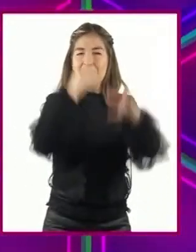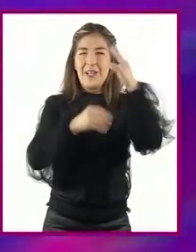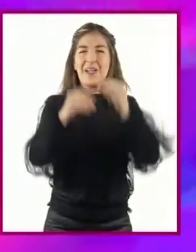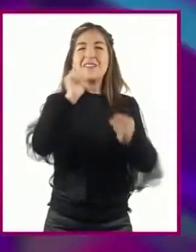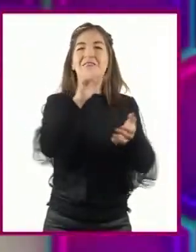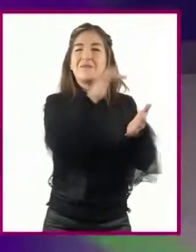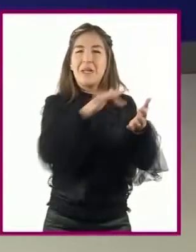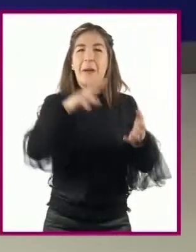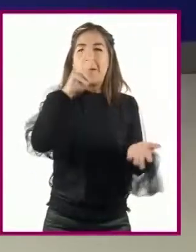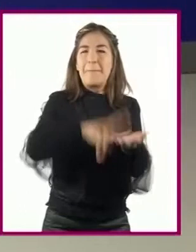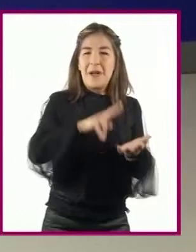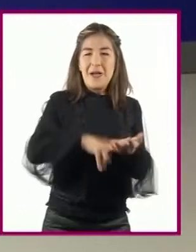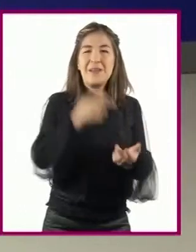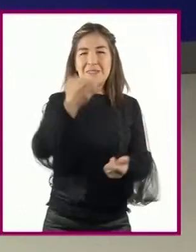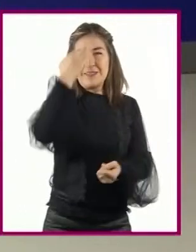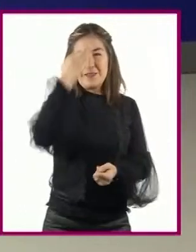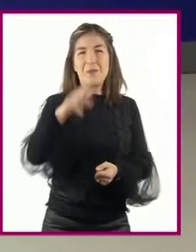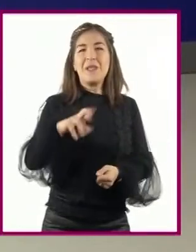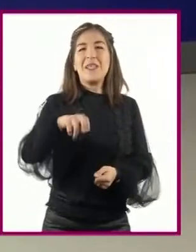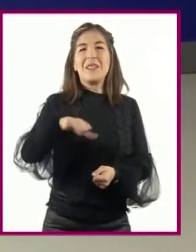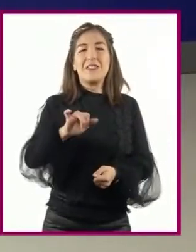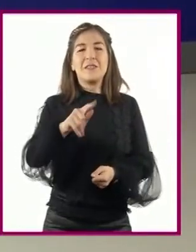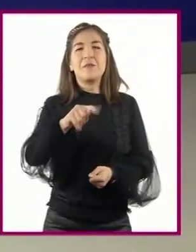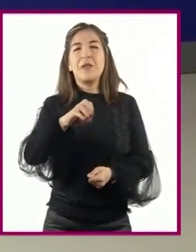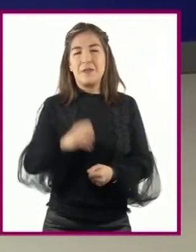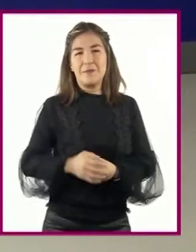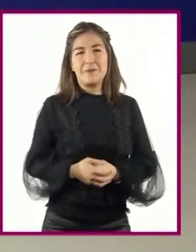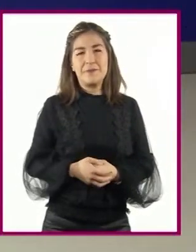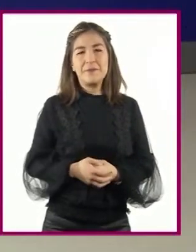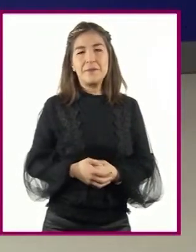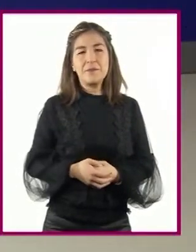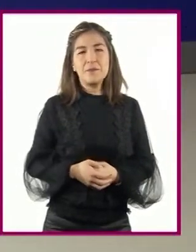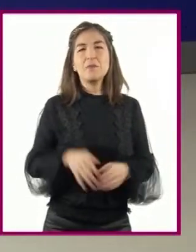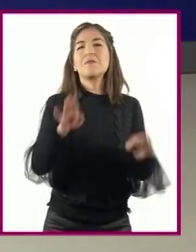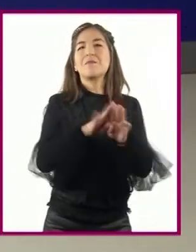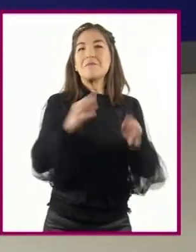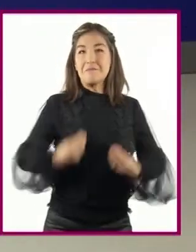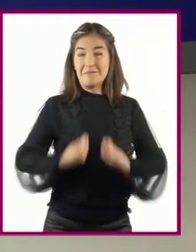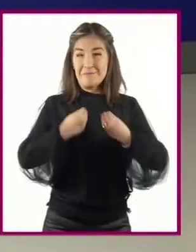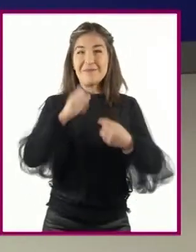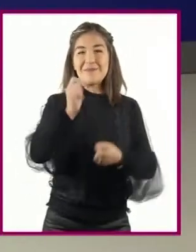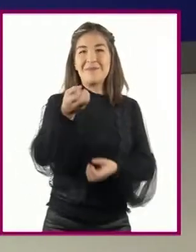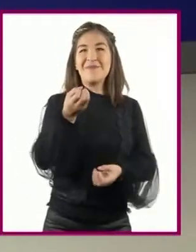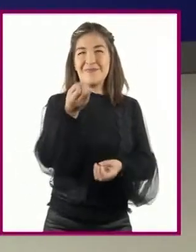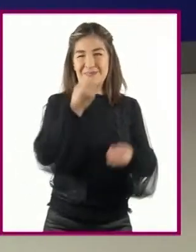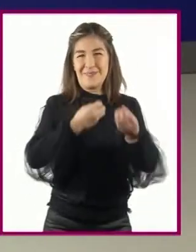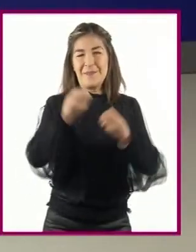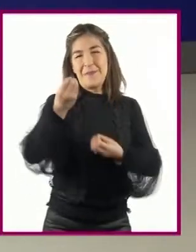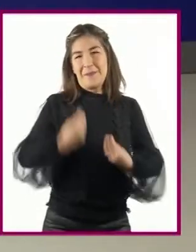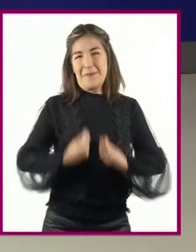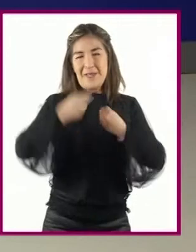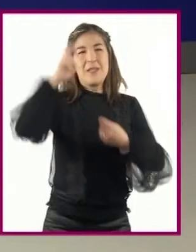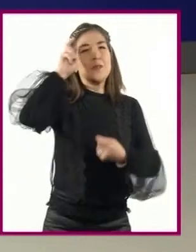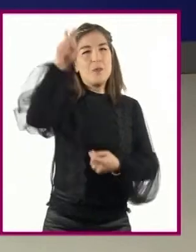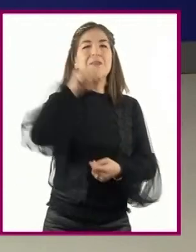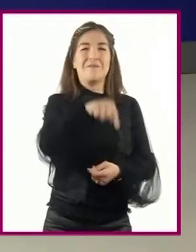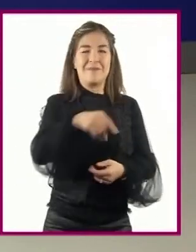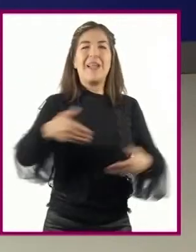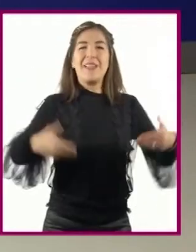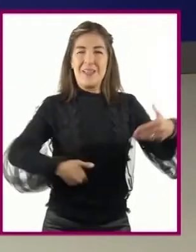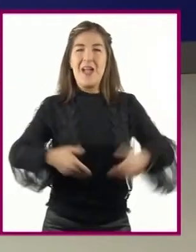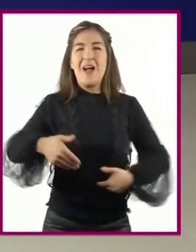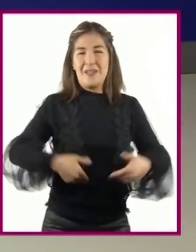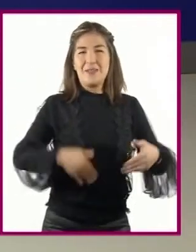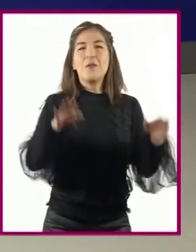Renacimiento? Si se trata de obra de teatro, La vida es sueño, de Pedro Calderón de la Barca, que como